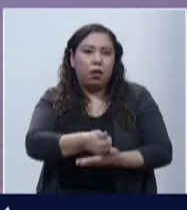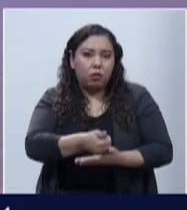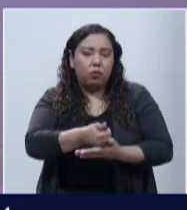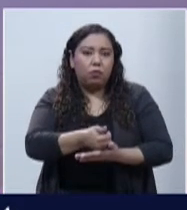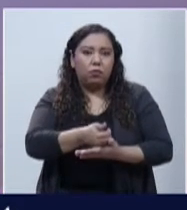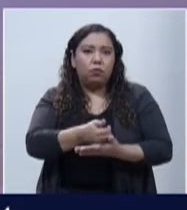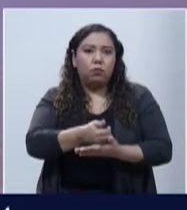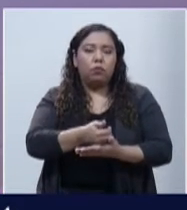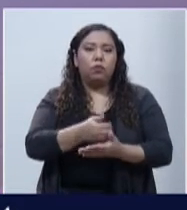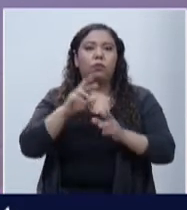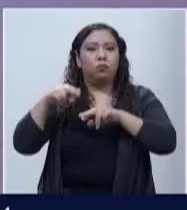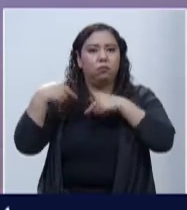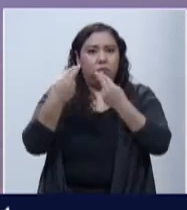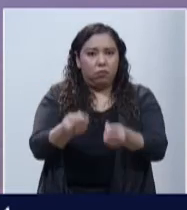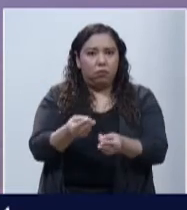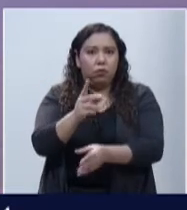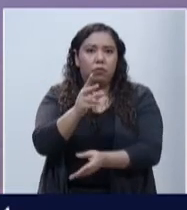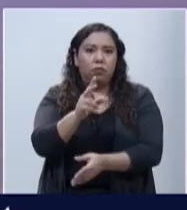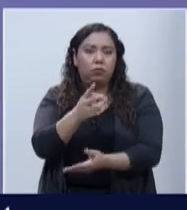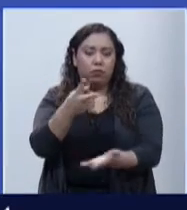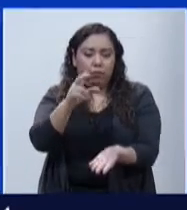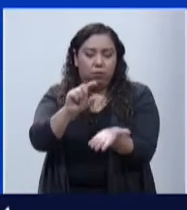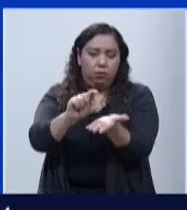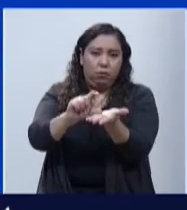inoculantes al país